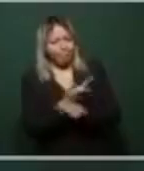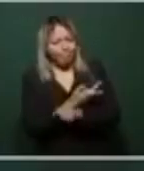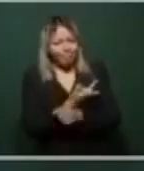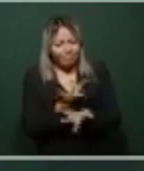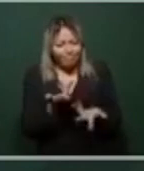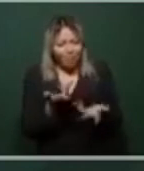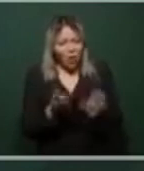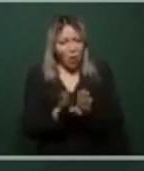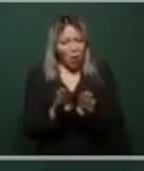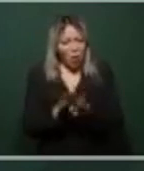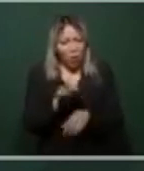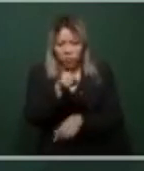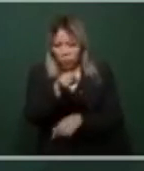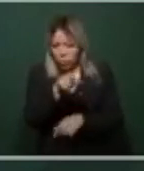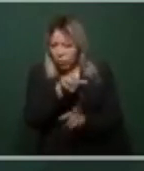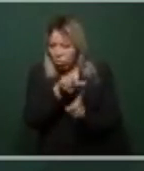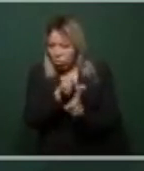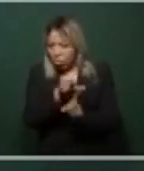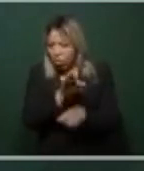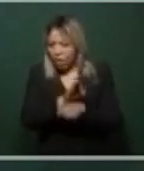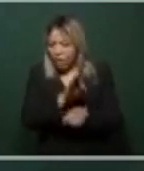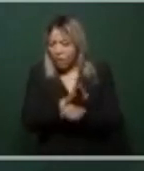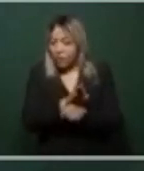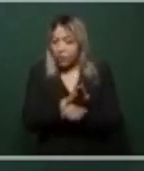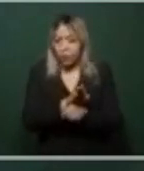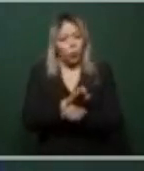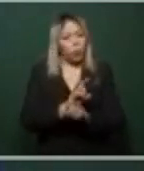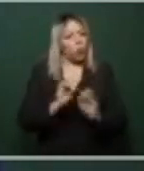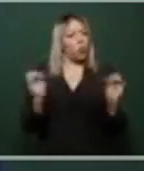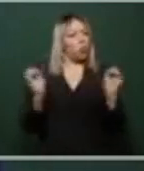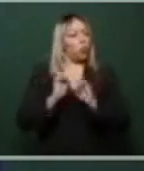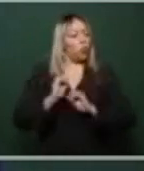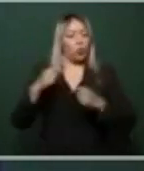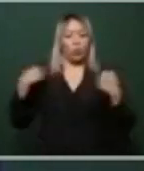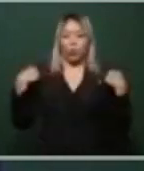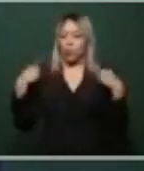estamos encubriendo, y eso no, nunca.